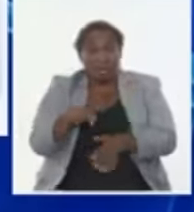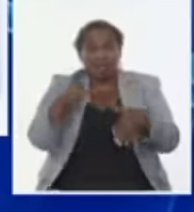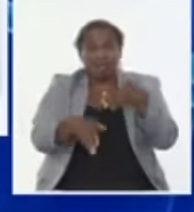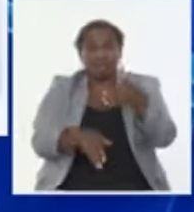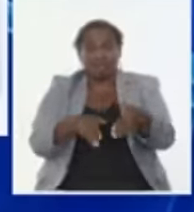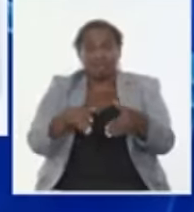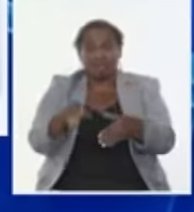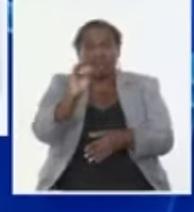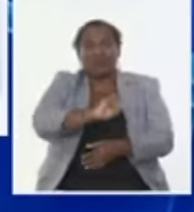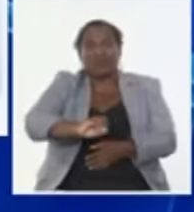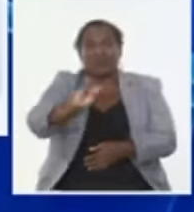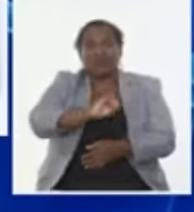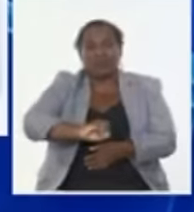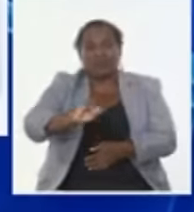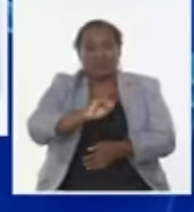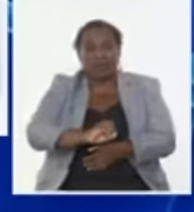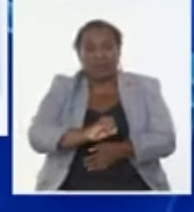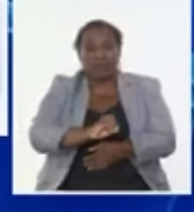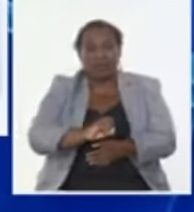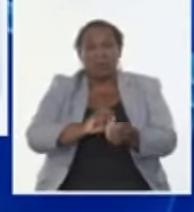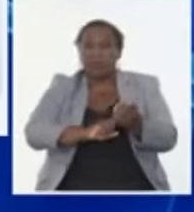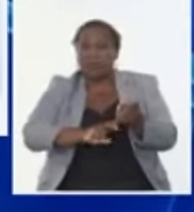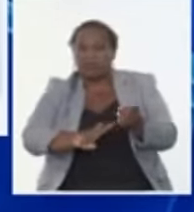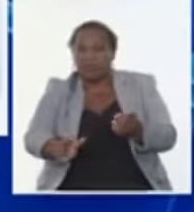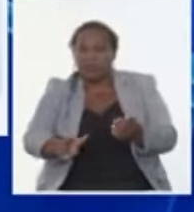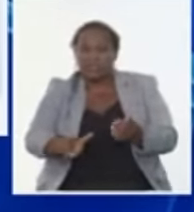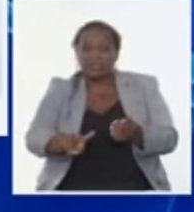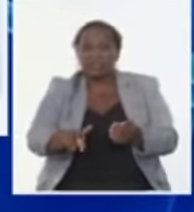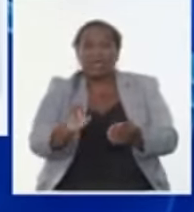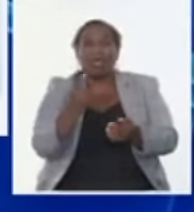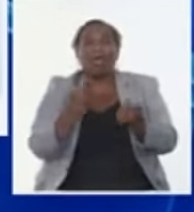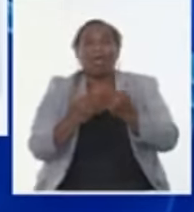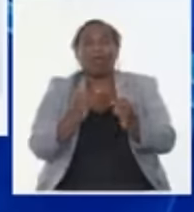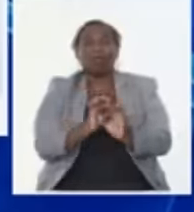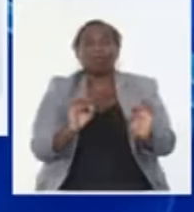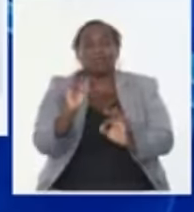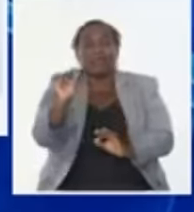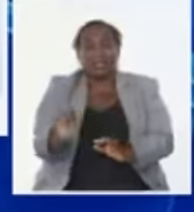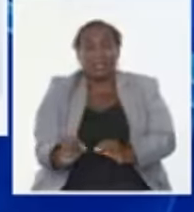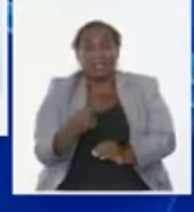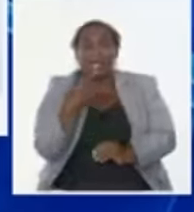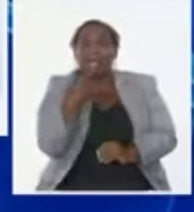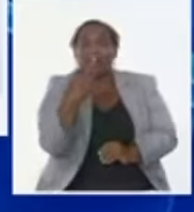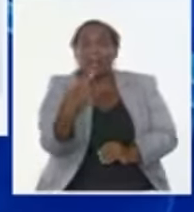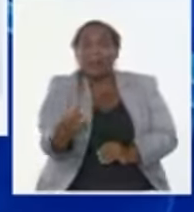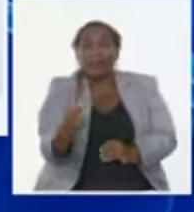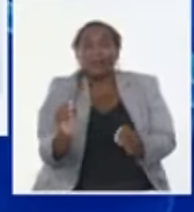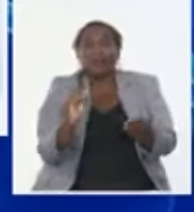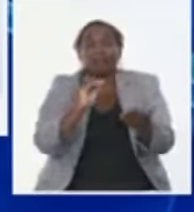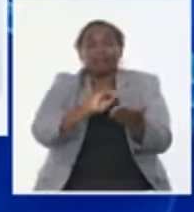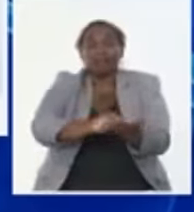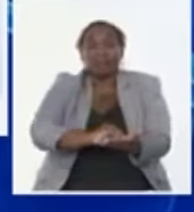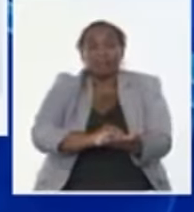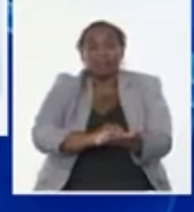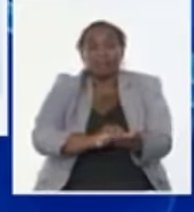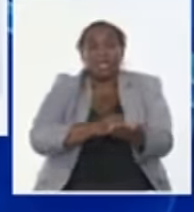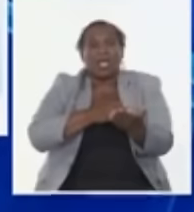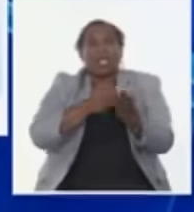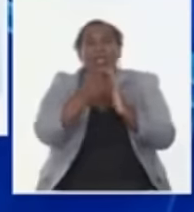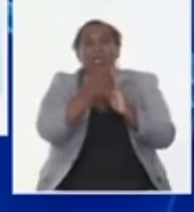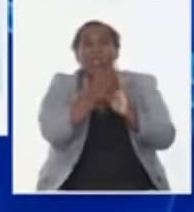los organismos, los territorios y varios expertos que tributan a la implementación de los